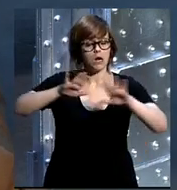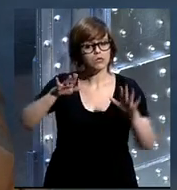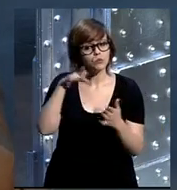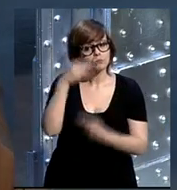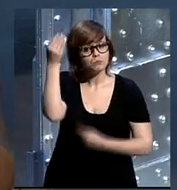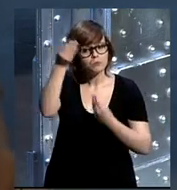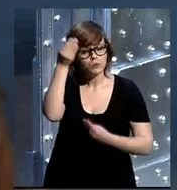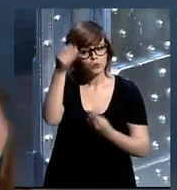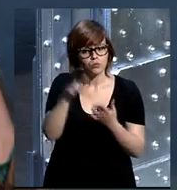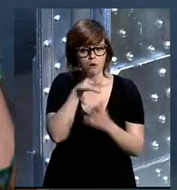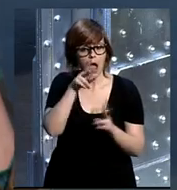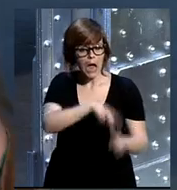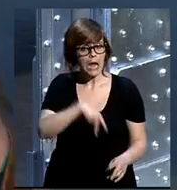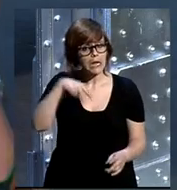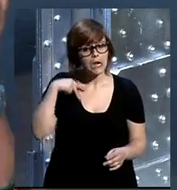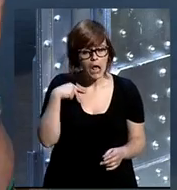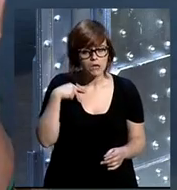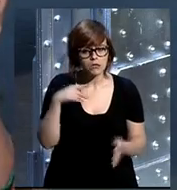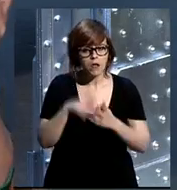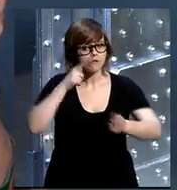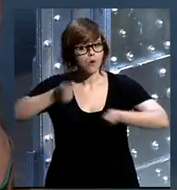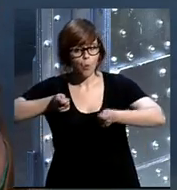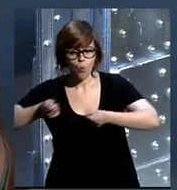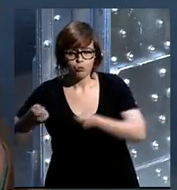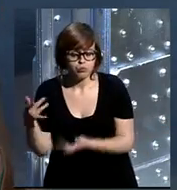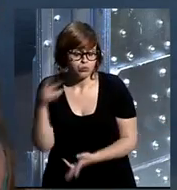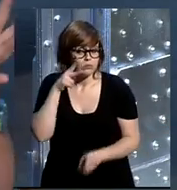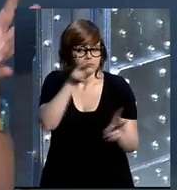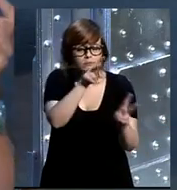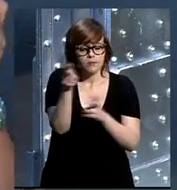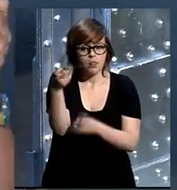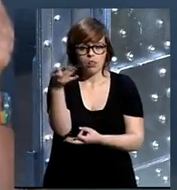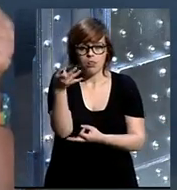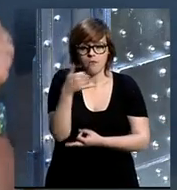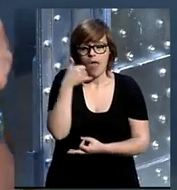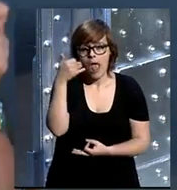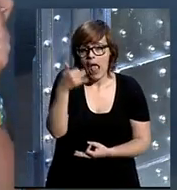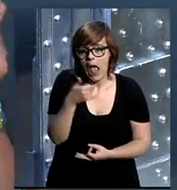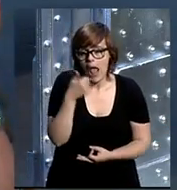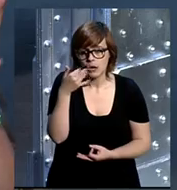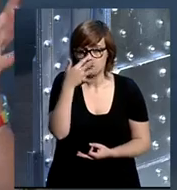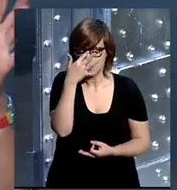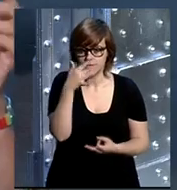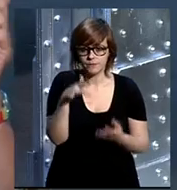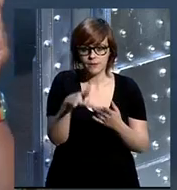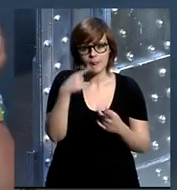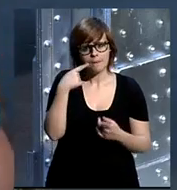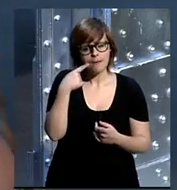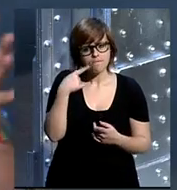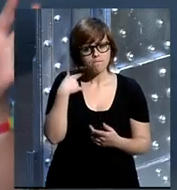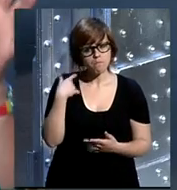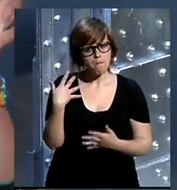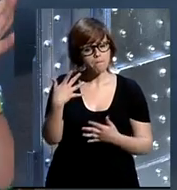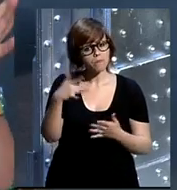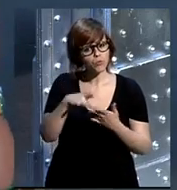vamos a ver, yo creo que con el tema en general de la regulación pues hay que tener una cierta templanza a la